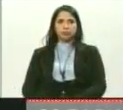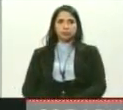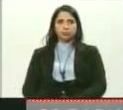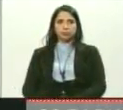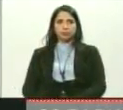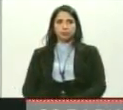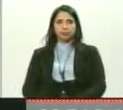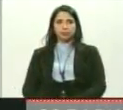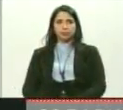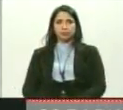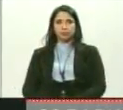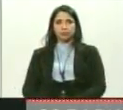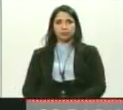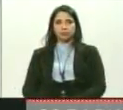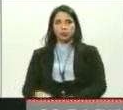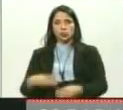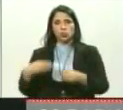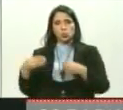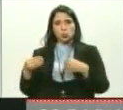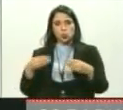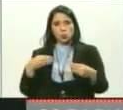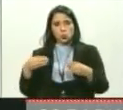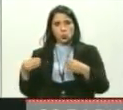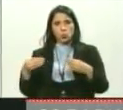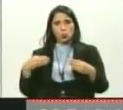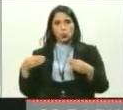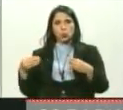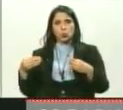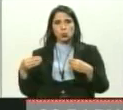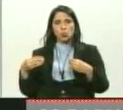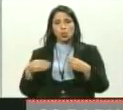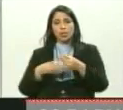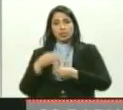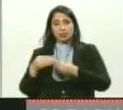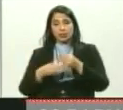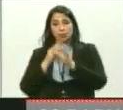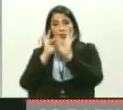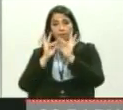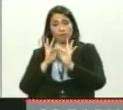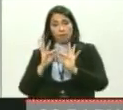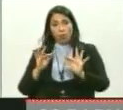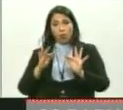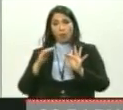que la flexibilización que hicimos de manera segura